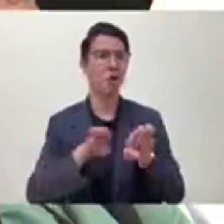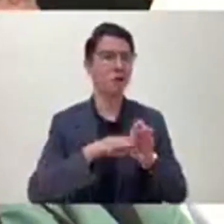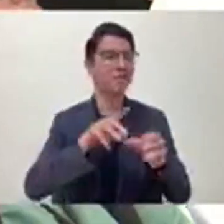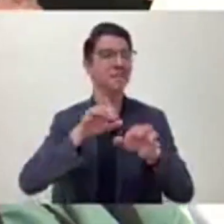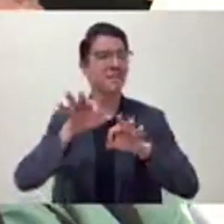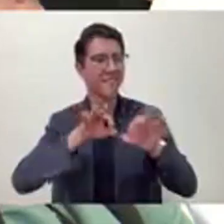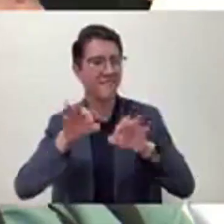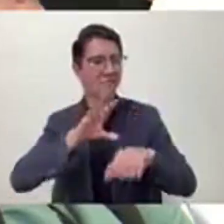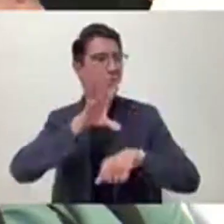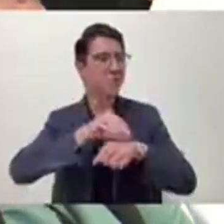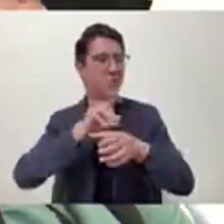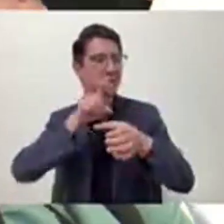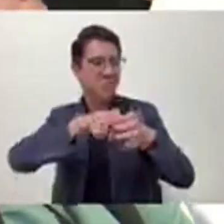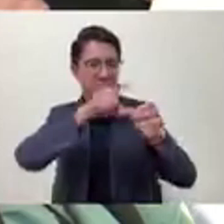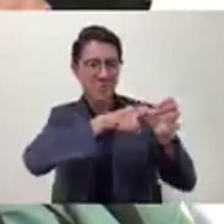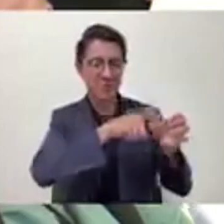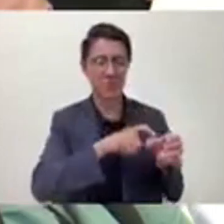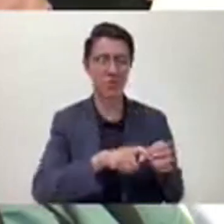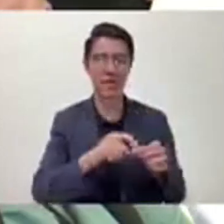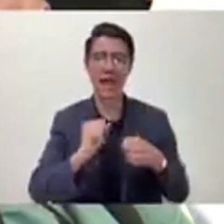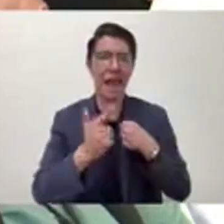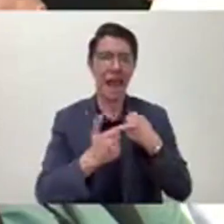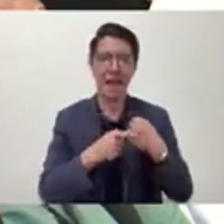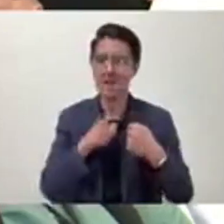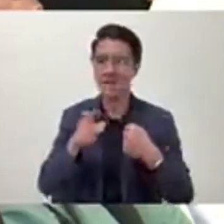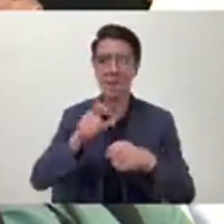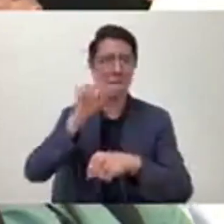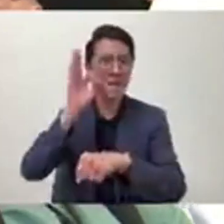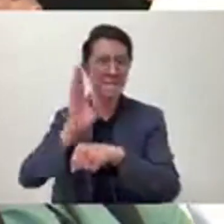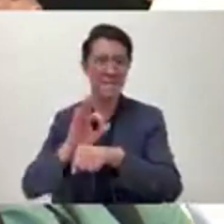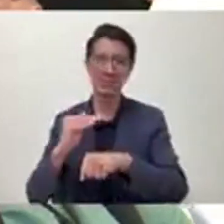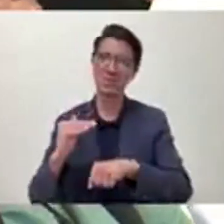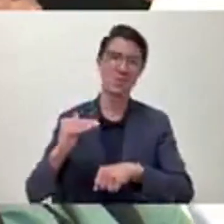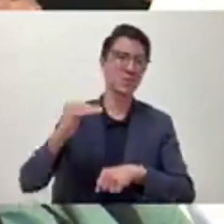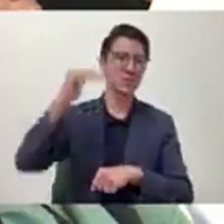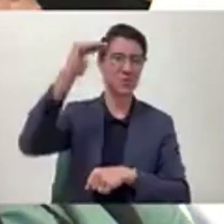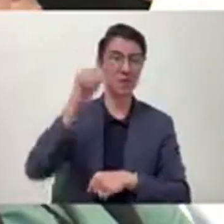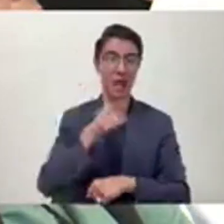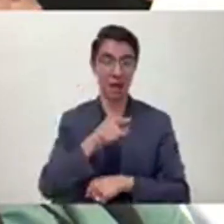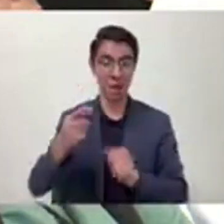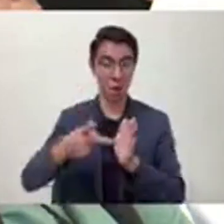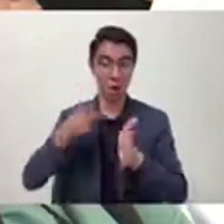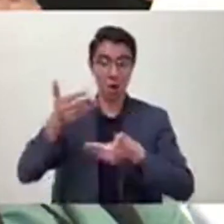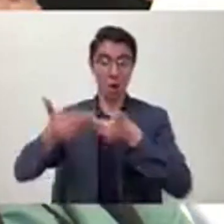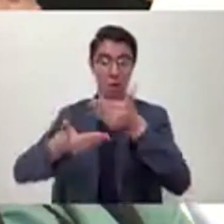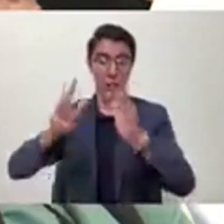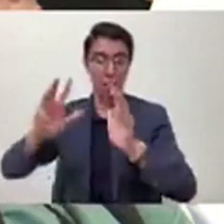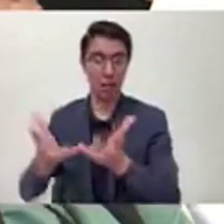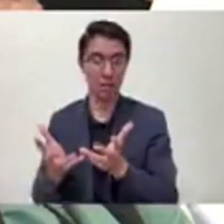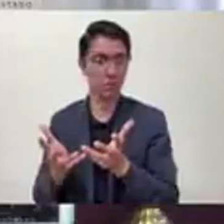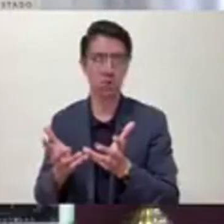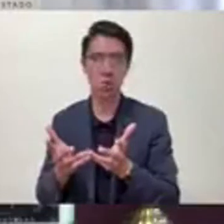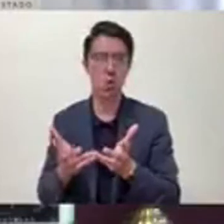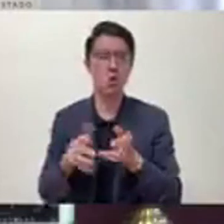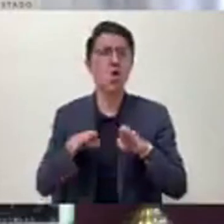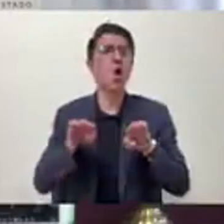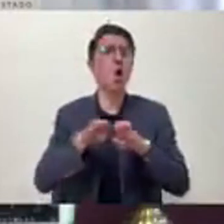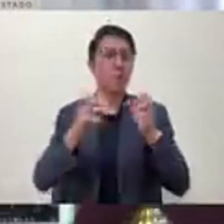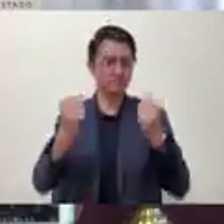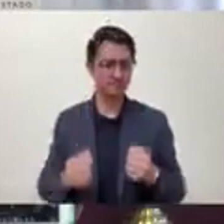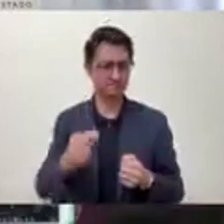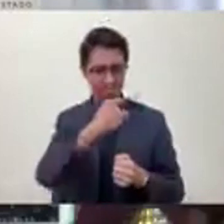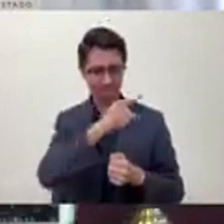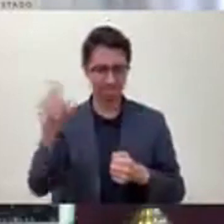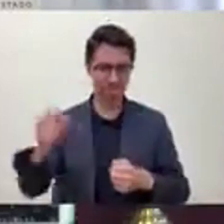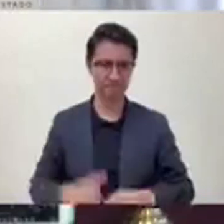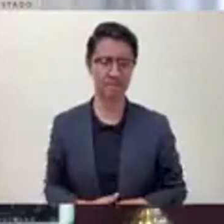evitar que que que pasen malos tiempos Cómo asegurarse de que eso sea una realidad gracias gracias en el primero de los de los